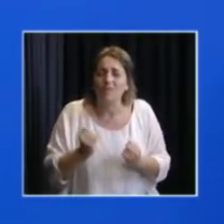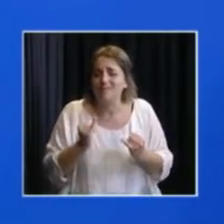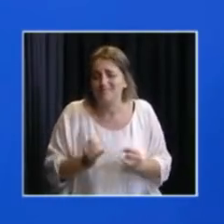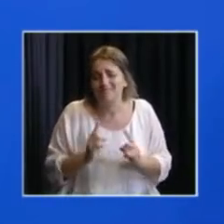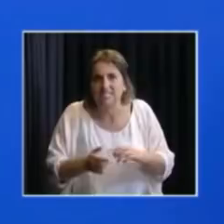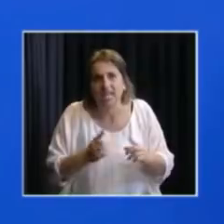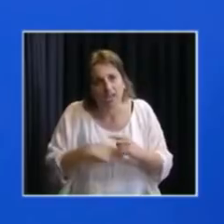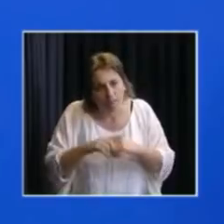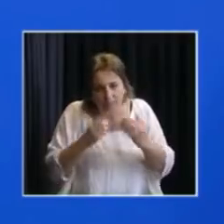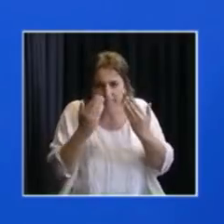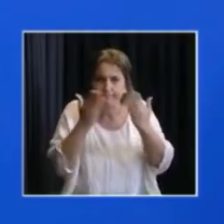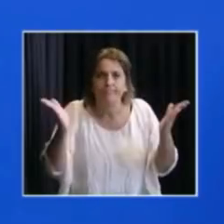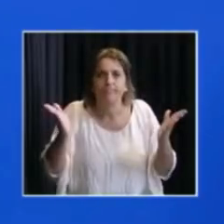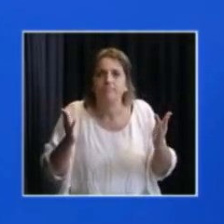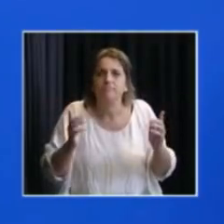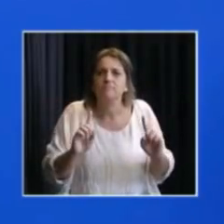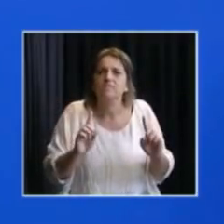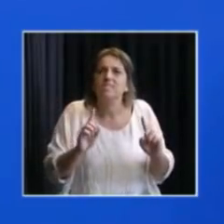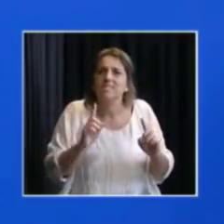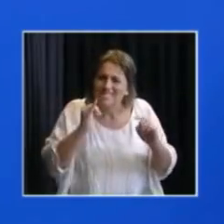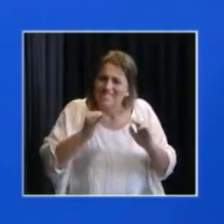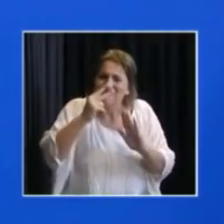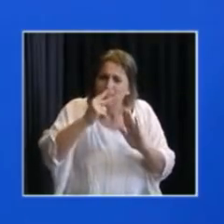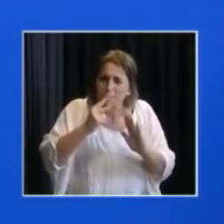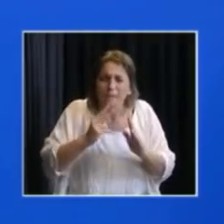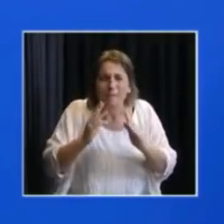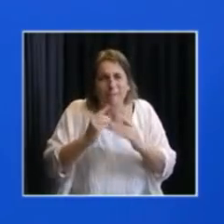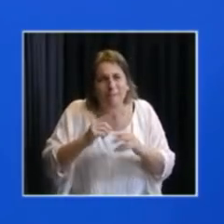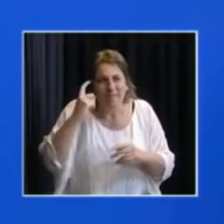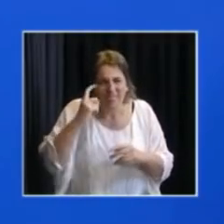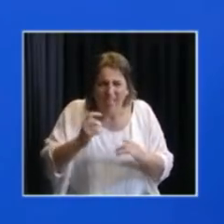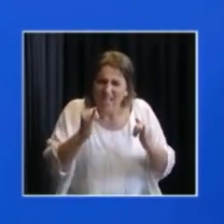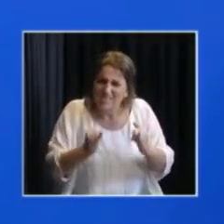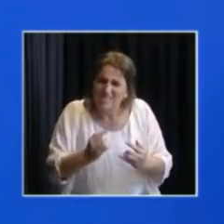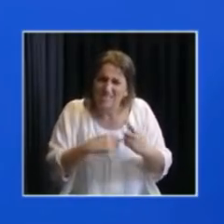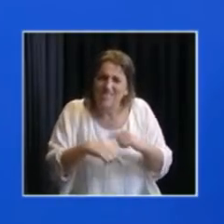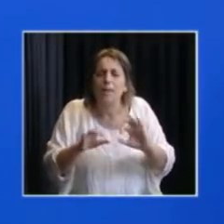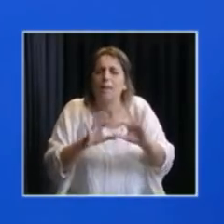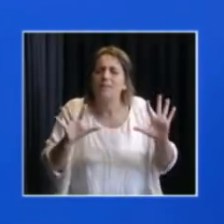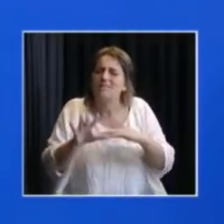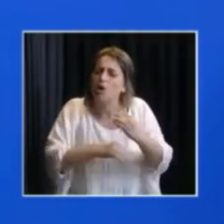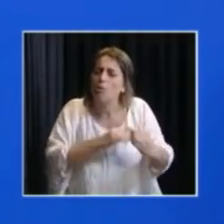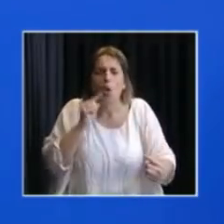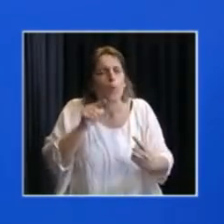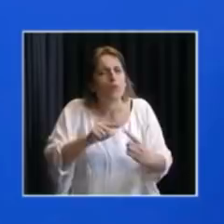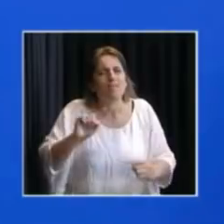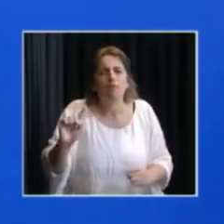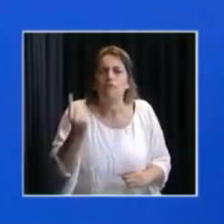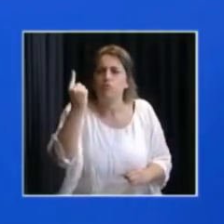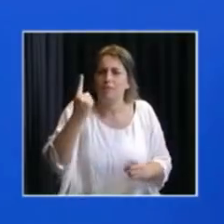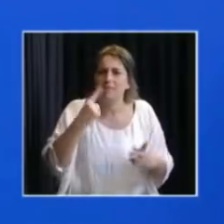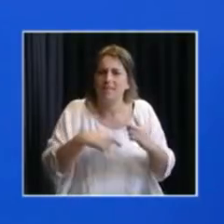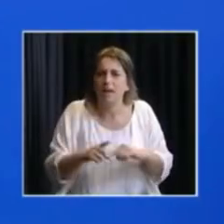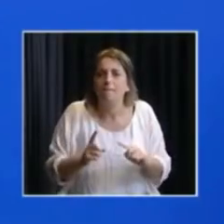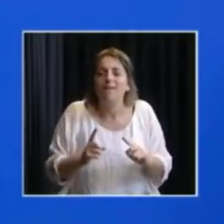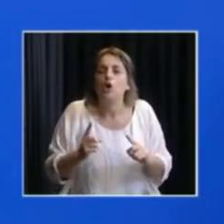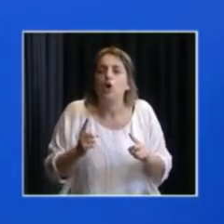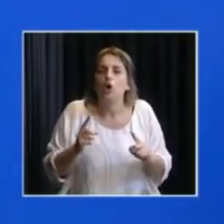salud, sin perder los principios, sin perder la libertad como faro principal, vamos a usar todas las